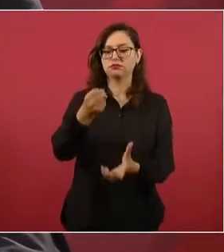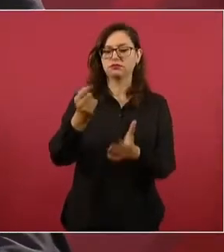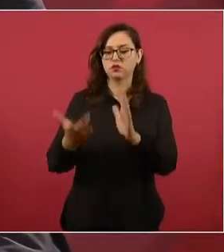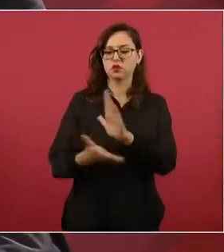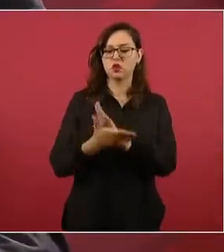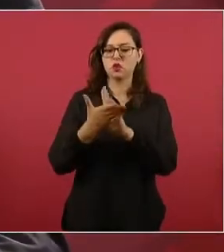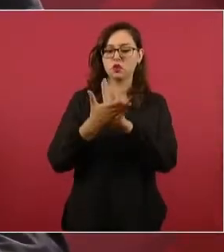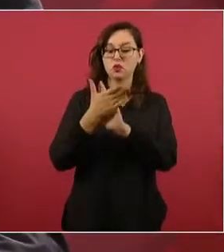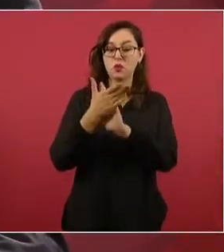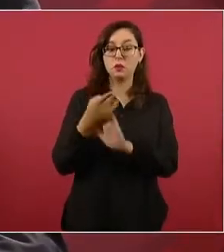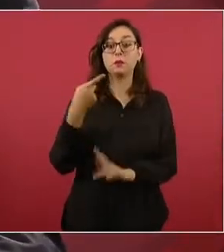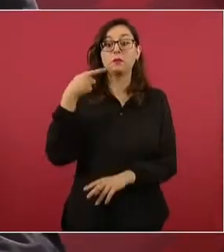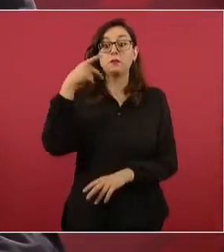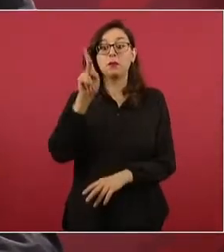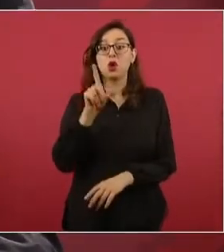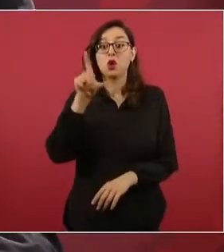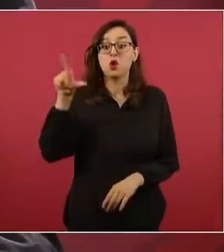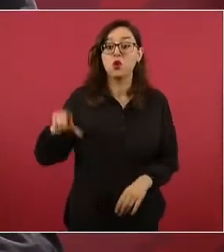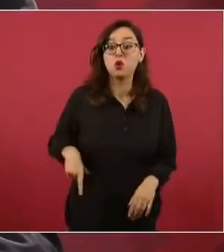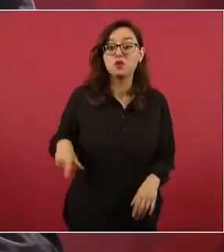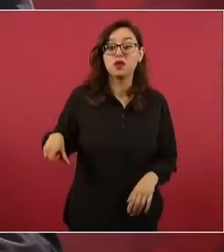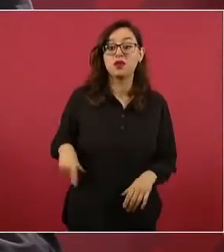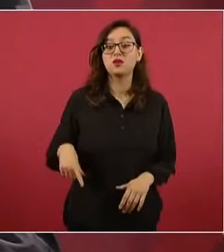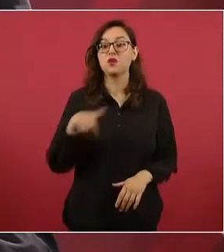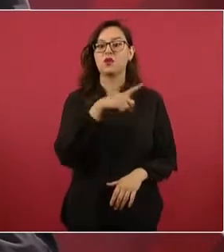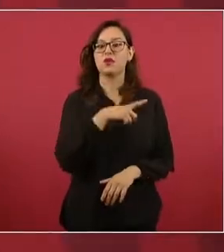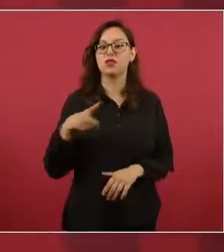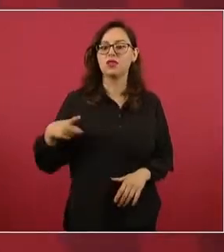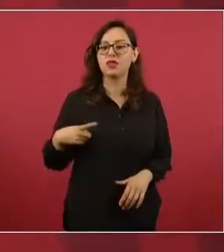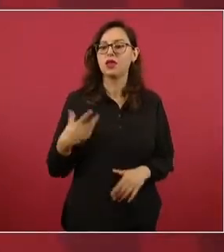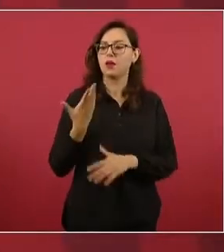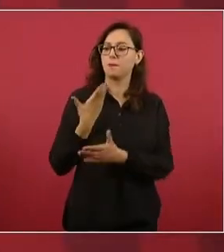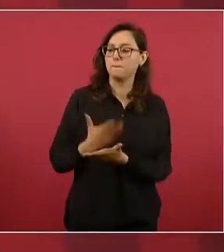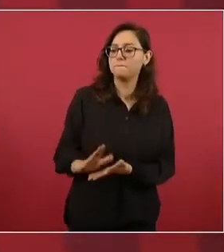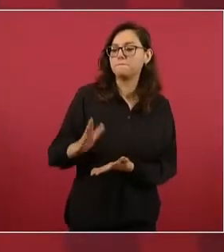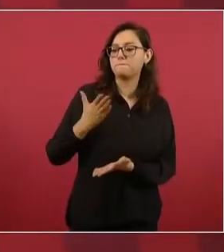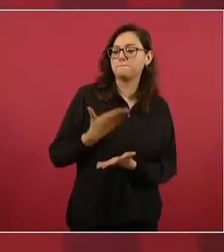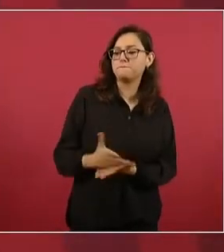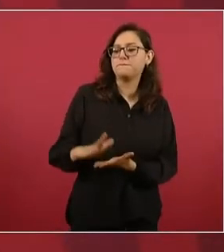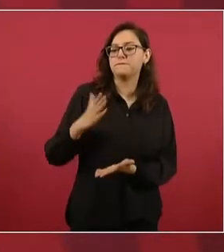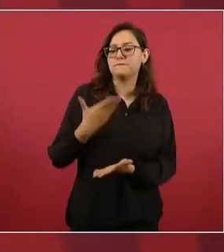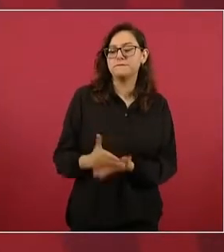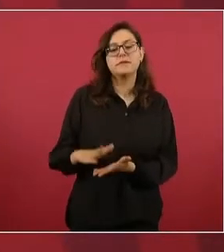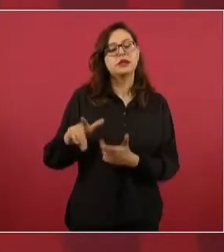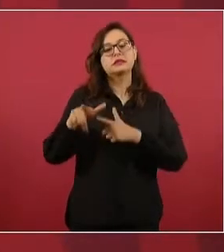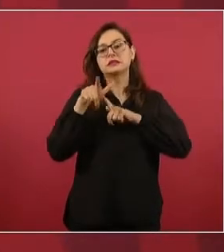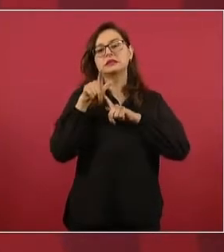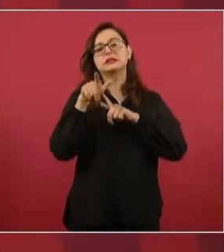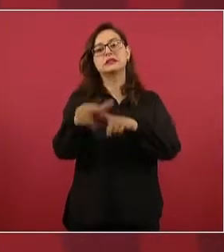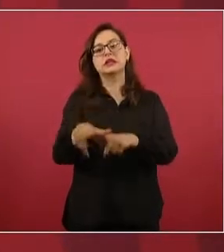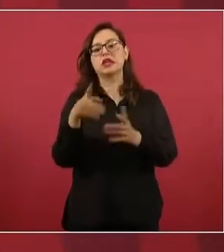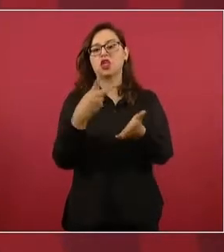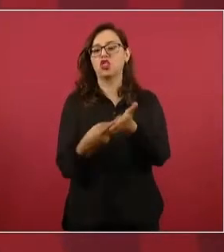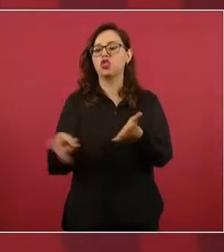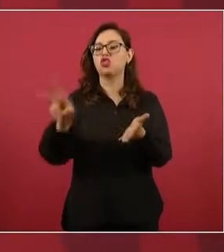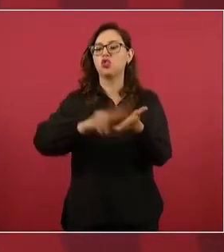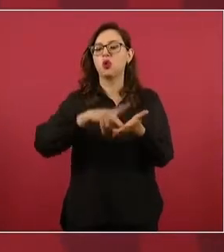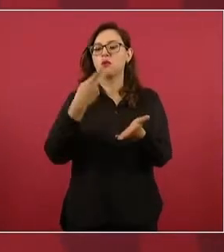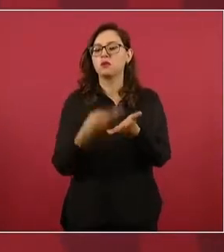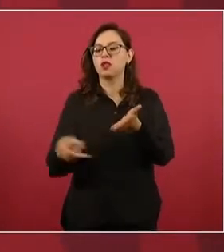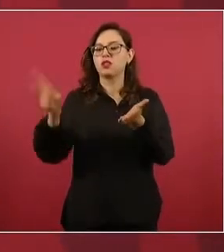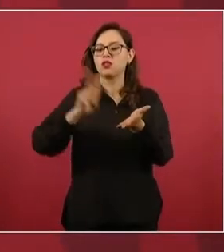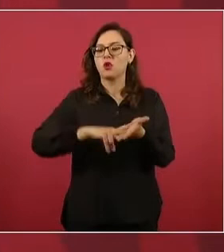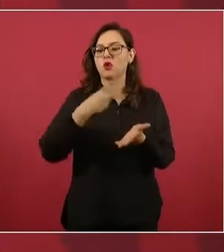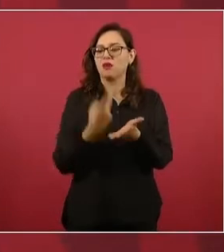significaba pagarles a estas empresas 3, 4, 5 veces más del